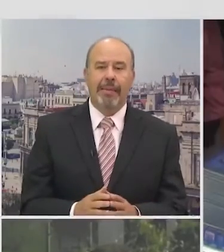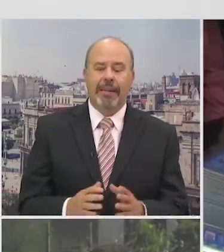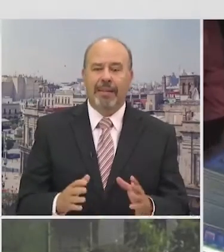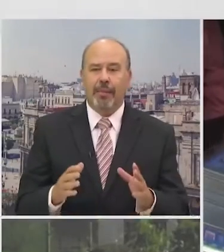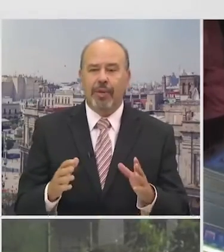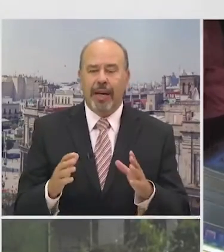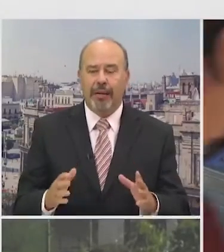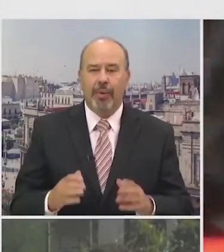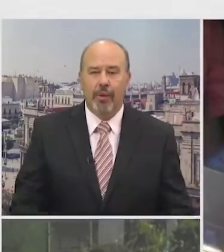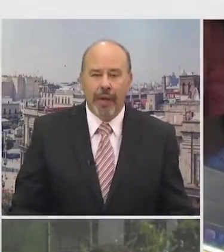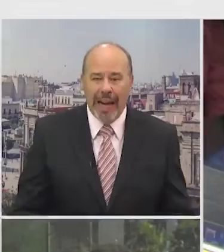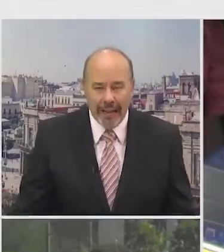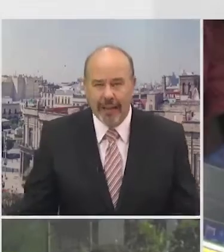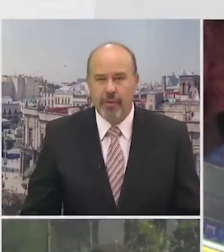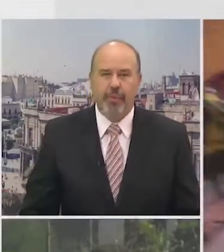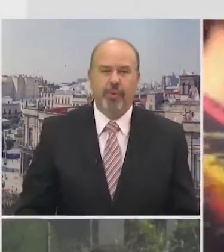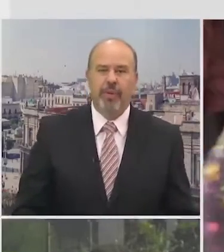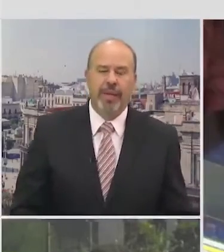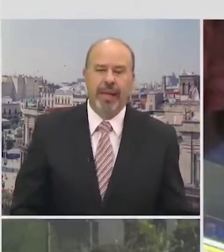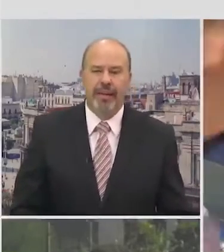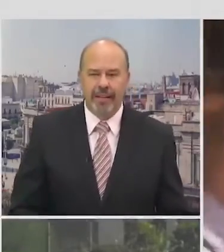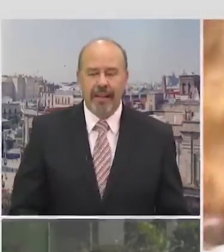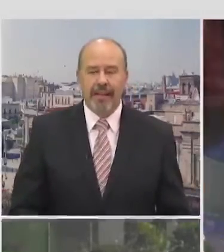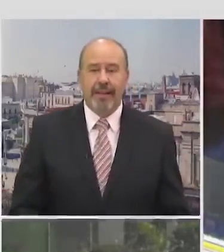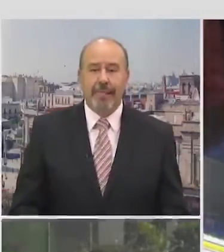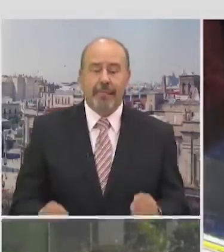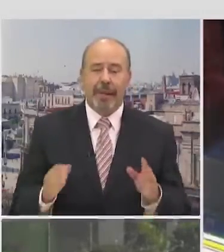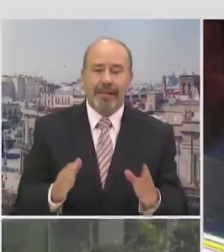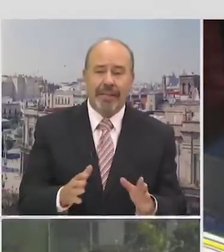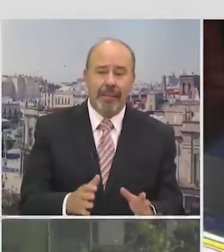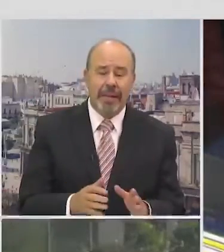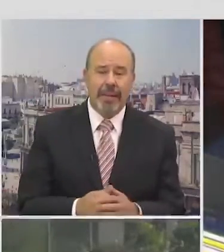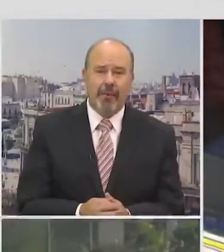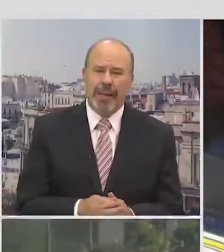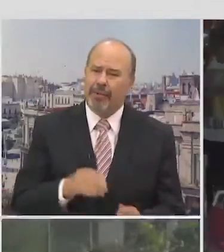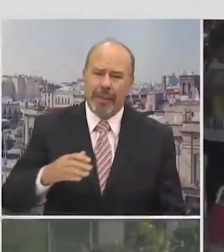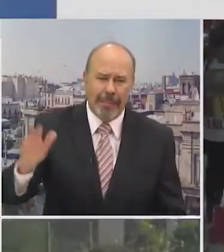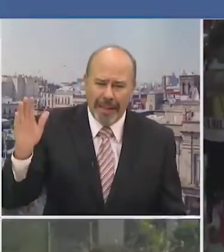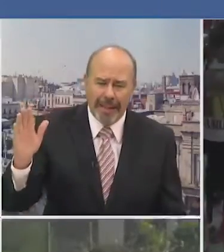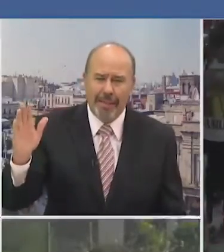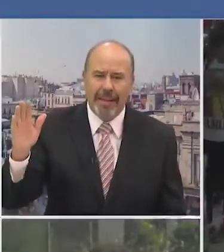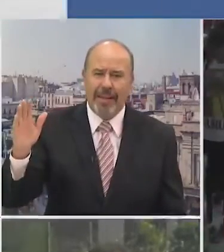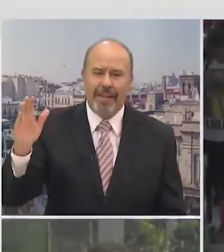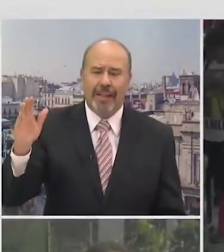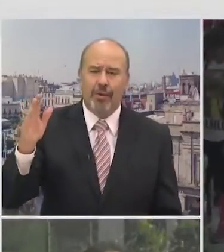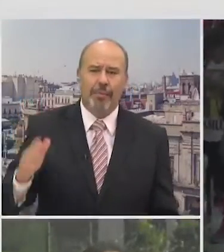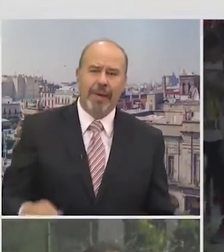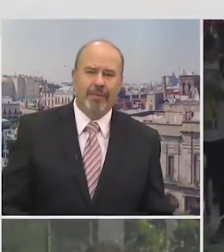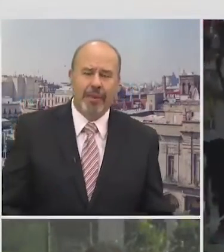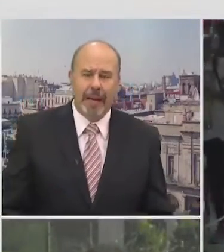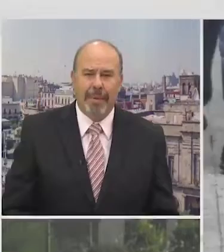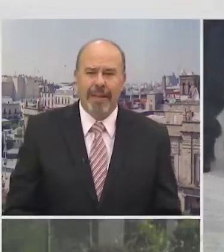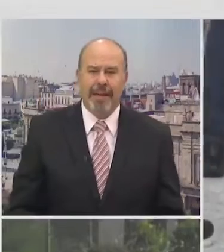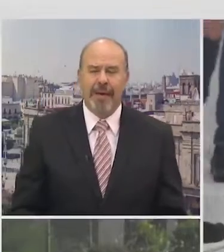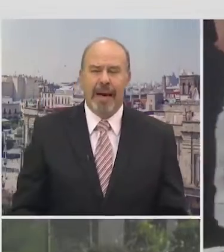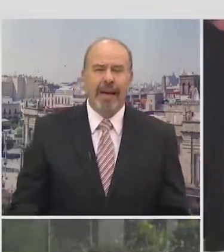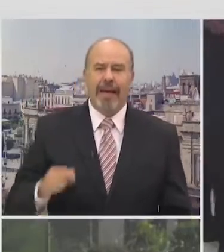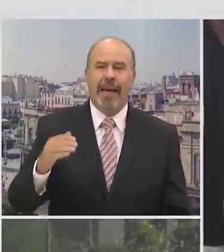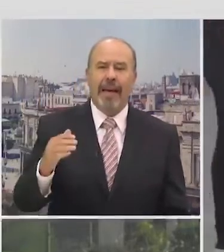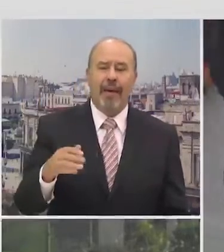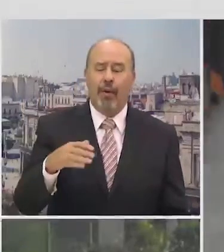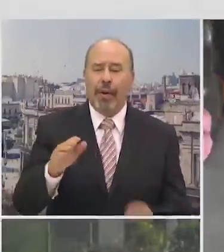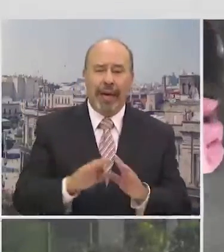lamentablemente estamos dejando ir grandes oportunidades si precisamente por eso independientemente de este tropiezo de la pandemia